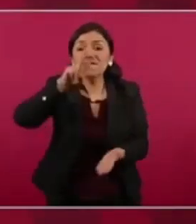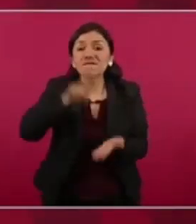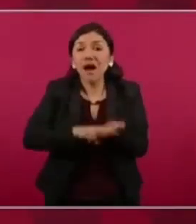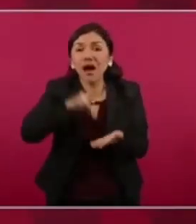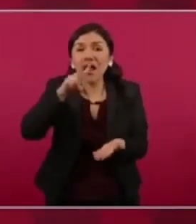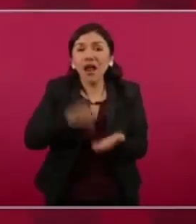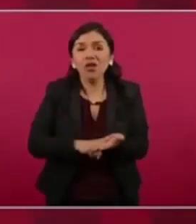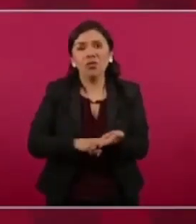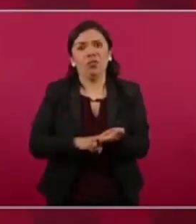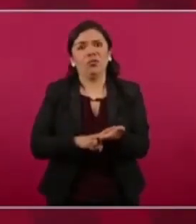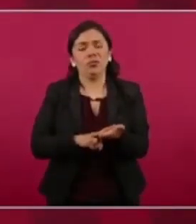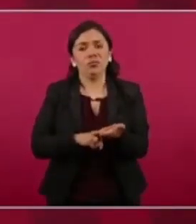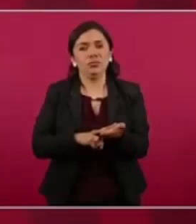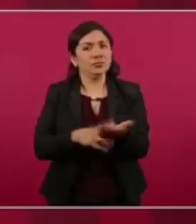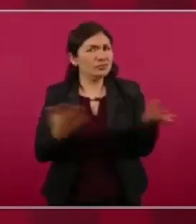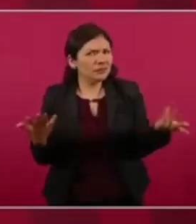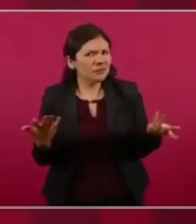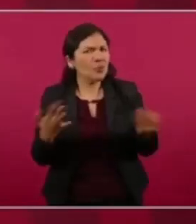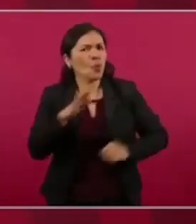se puede